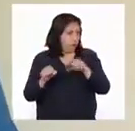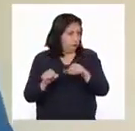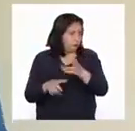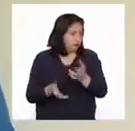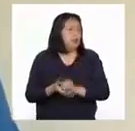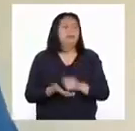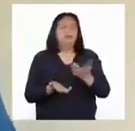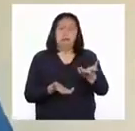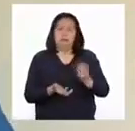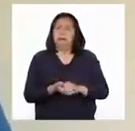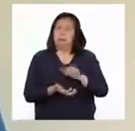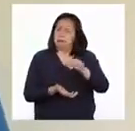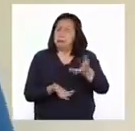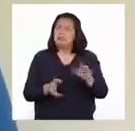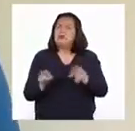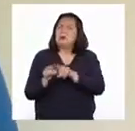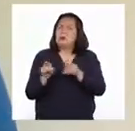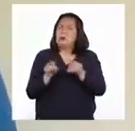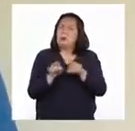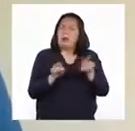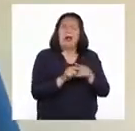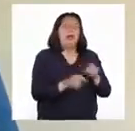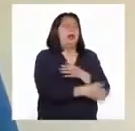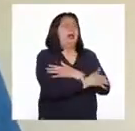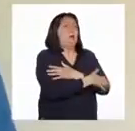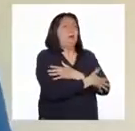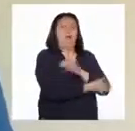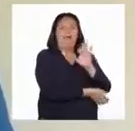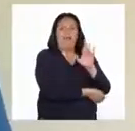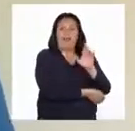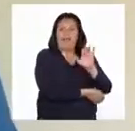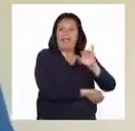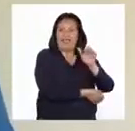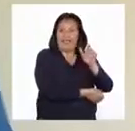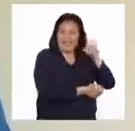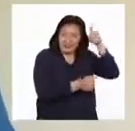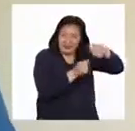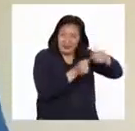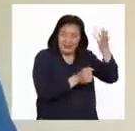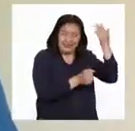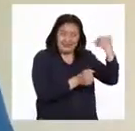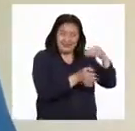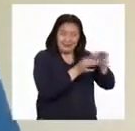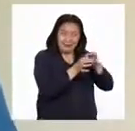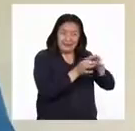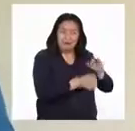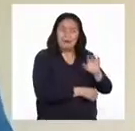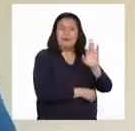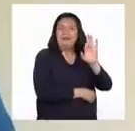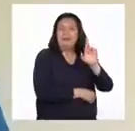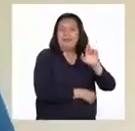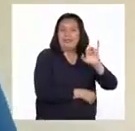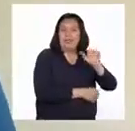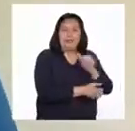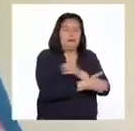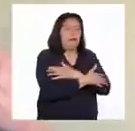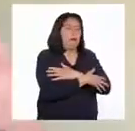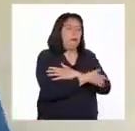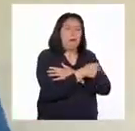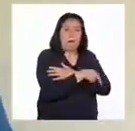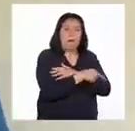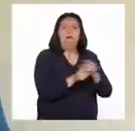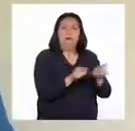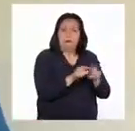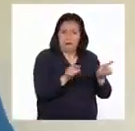así es, son un fenómeno similar a los friajes. ¿Recuerdan que hablaron sobre los friajes? Bueno, los friajes son